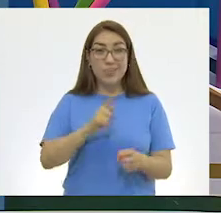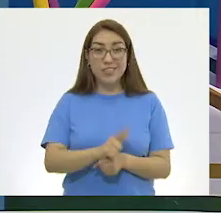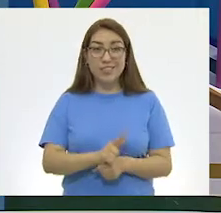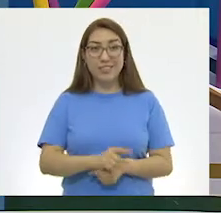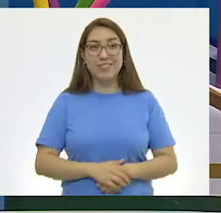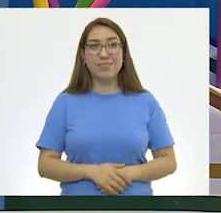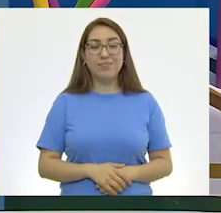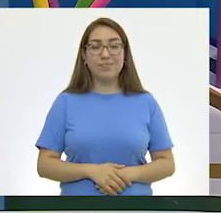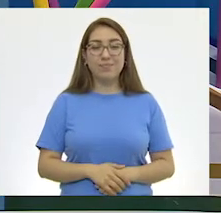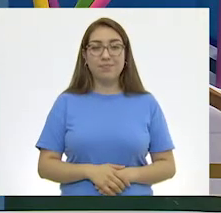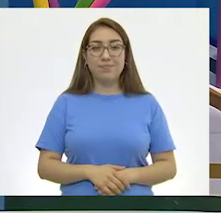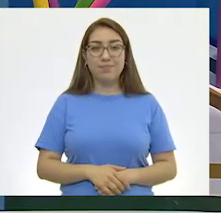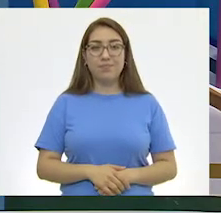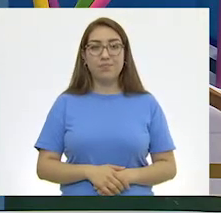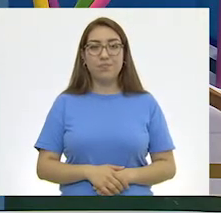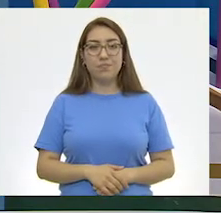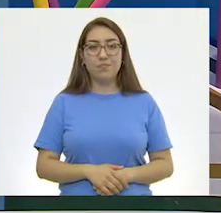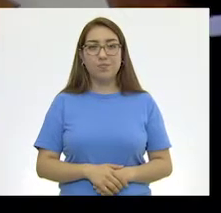murciélago.